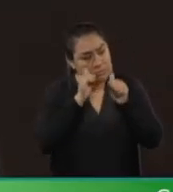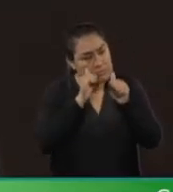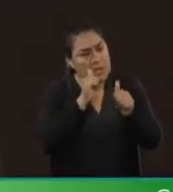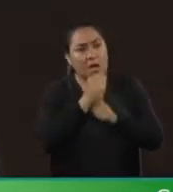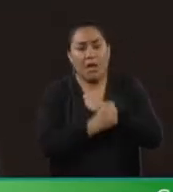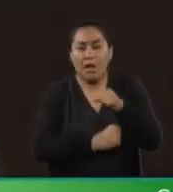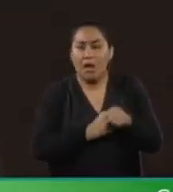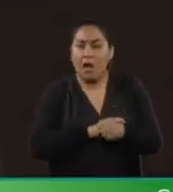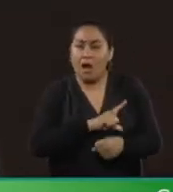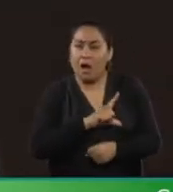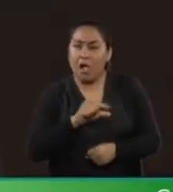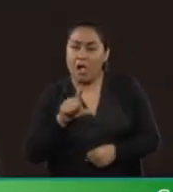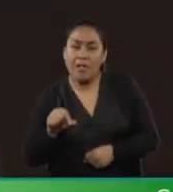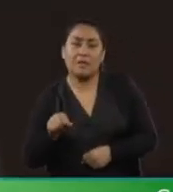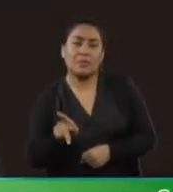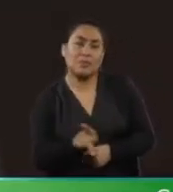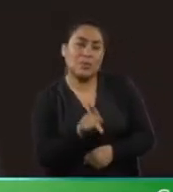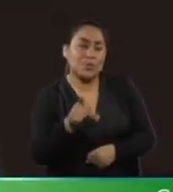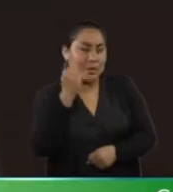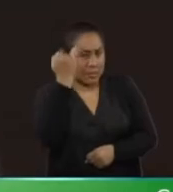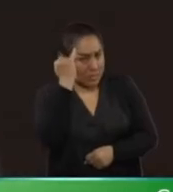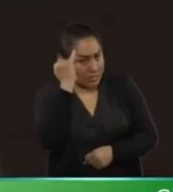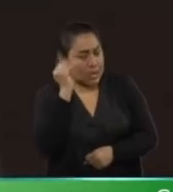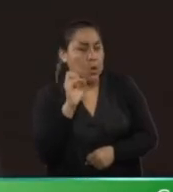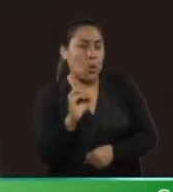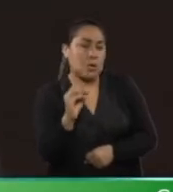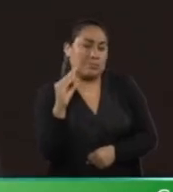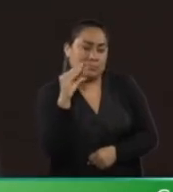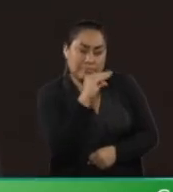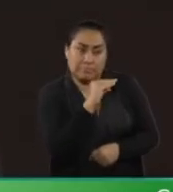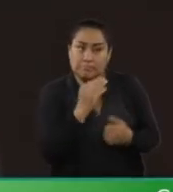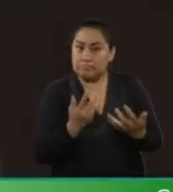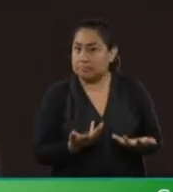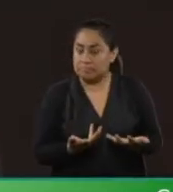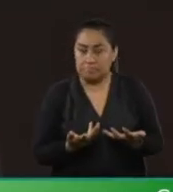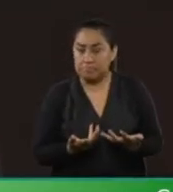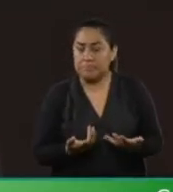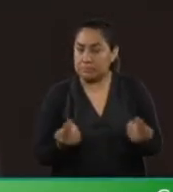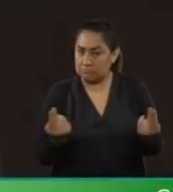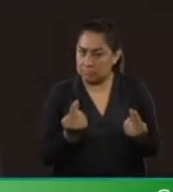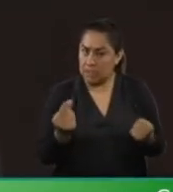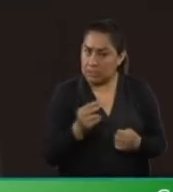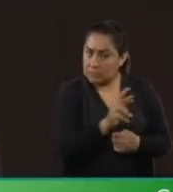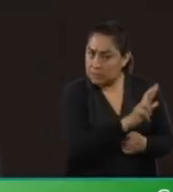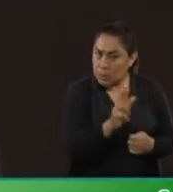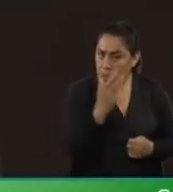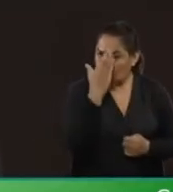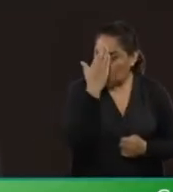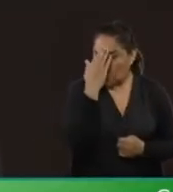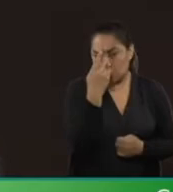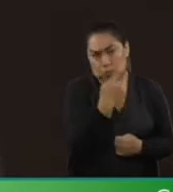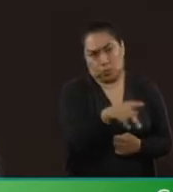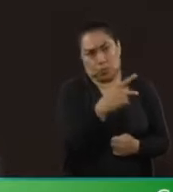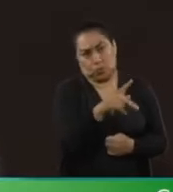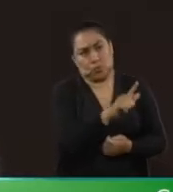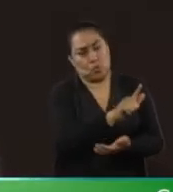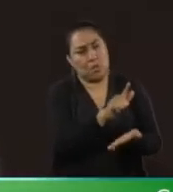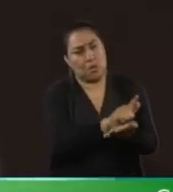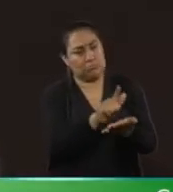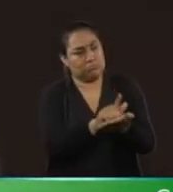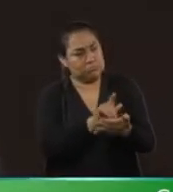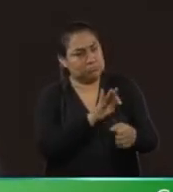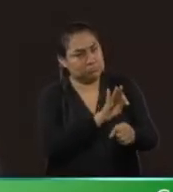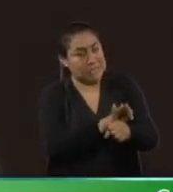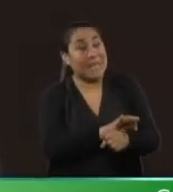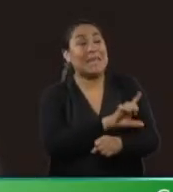comunidades y pueblos indígenas y afromexicanos al no haberles reconocido su personalidad jurídica ni al momento de